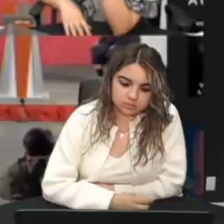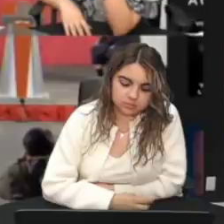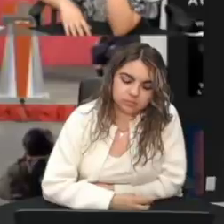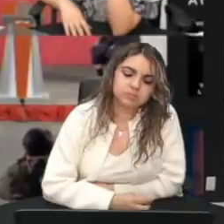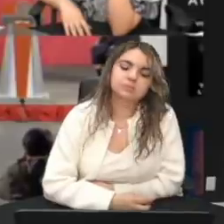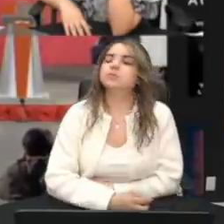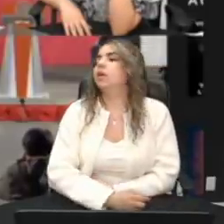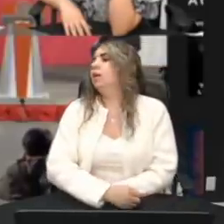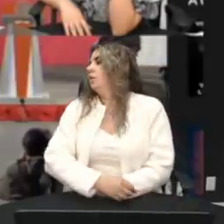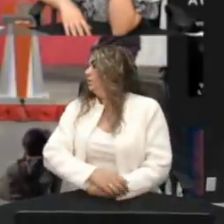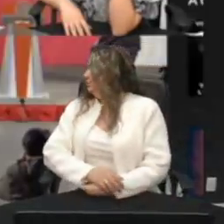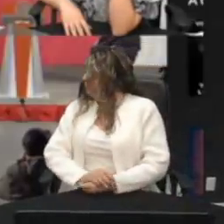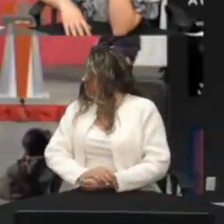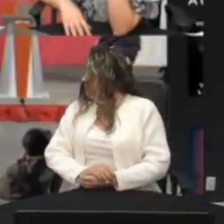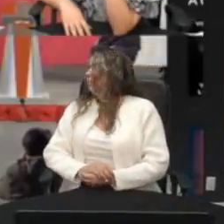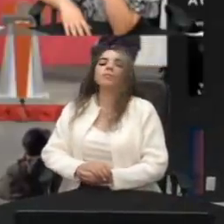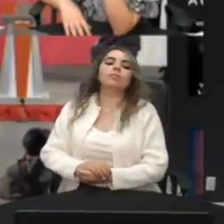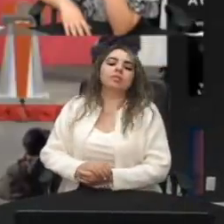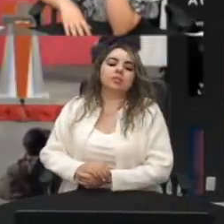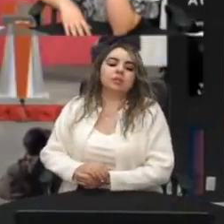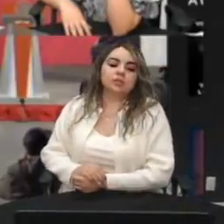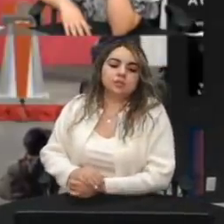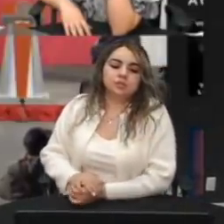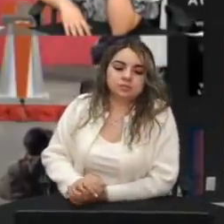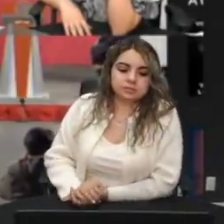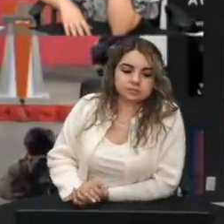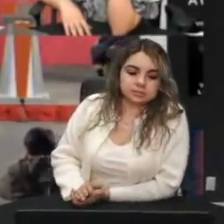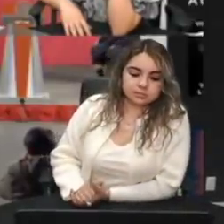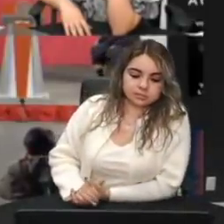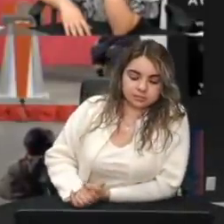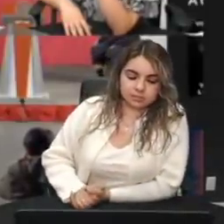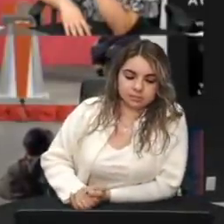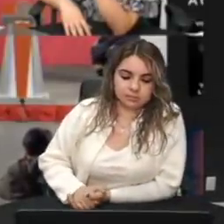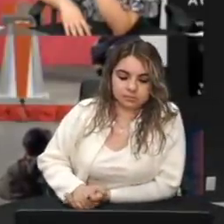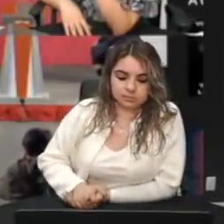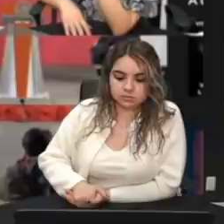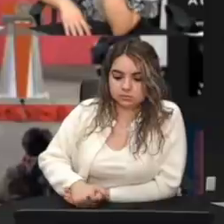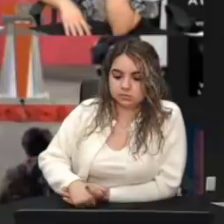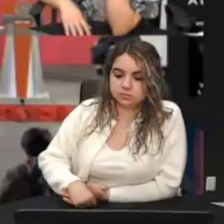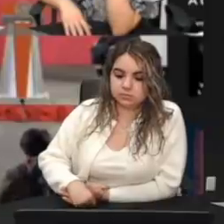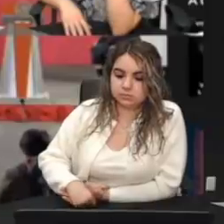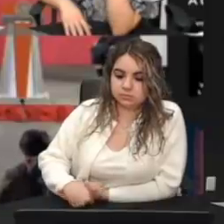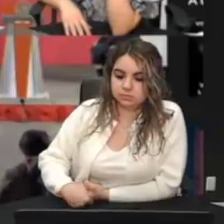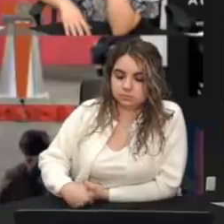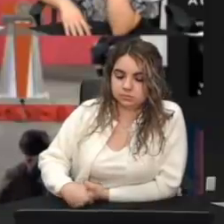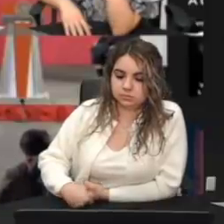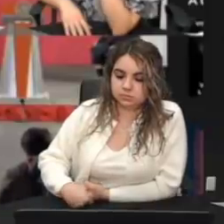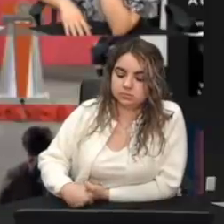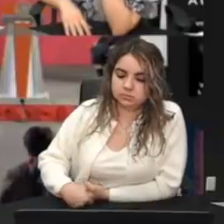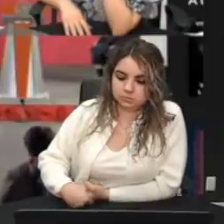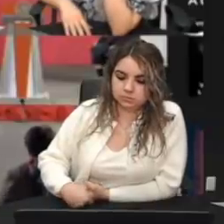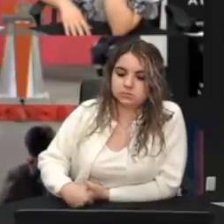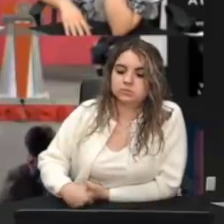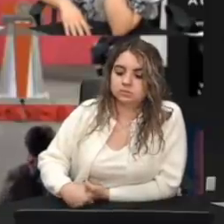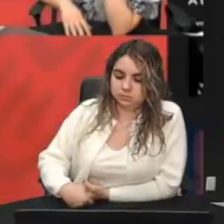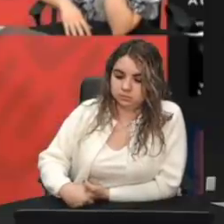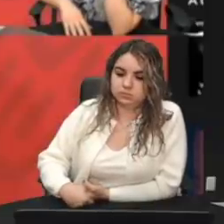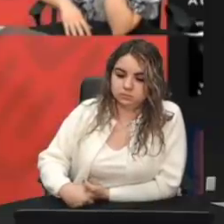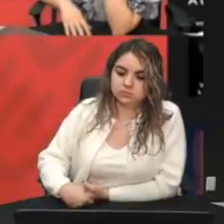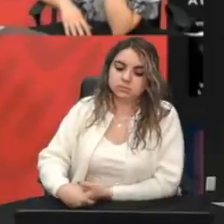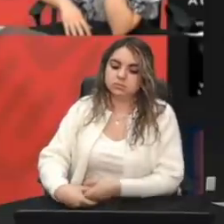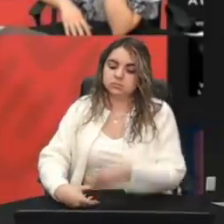que pues es abril, mayo y junio. Y fue cuando perdimos 1